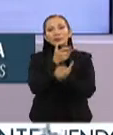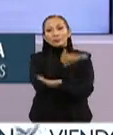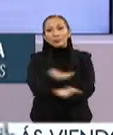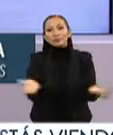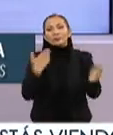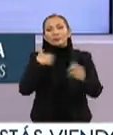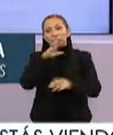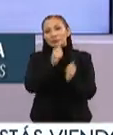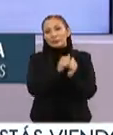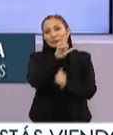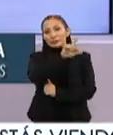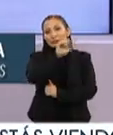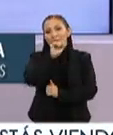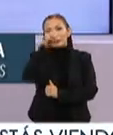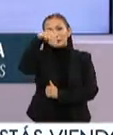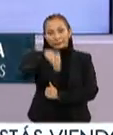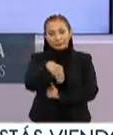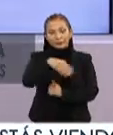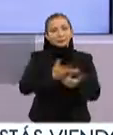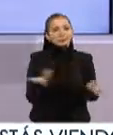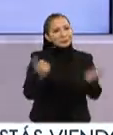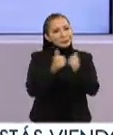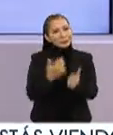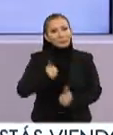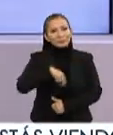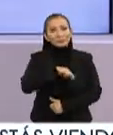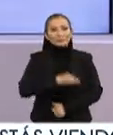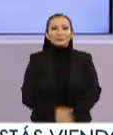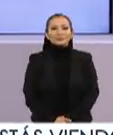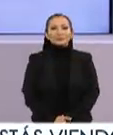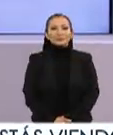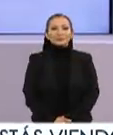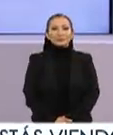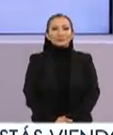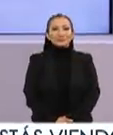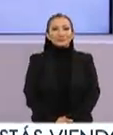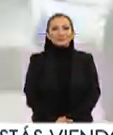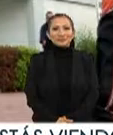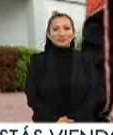a través de la lengua de señas mexicana. Quédense con nosotros.